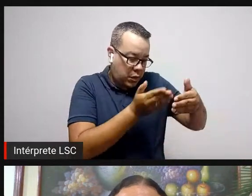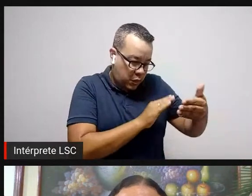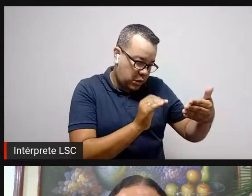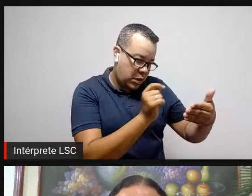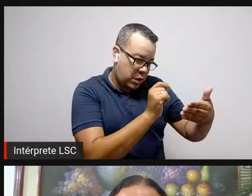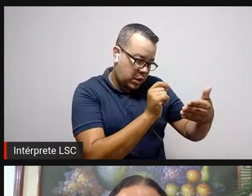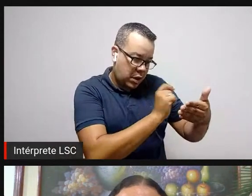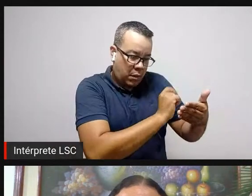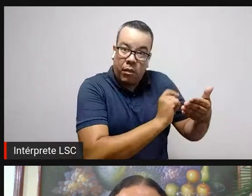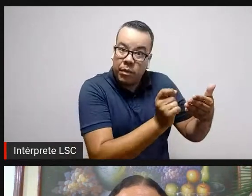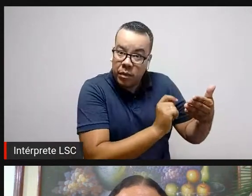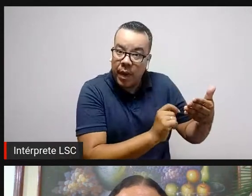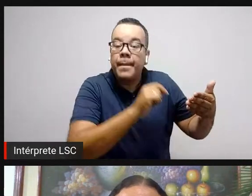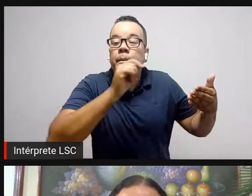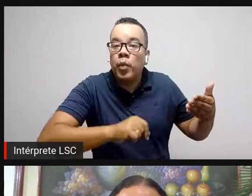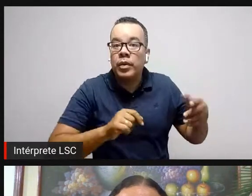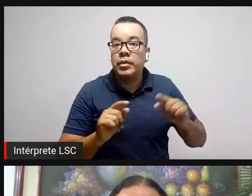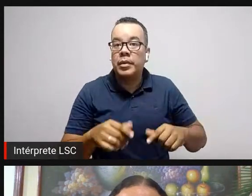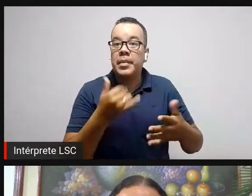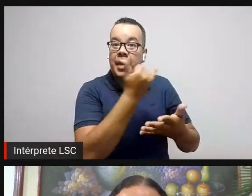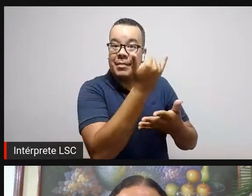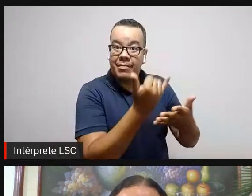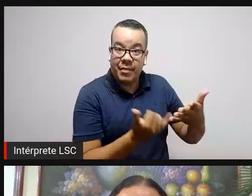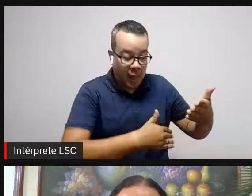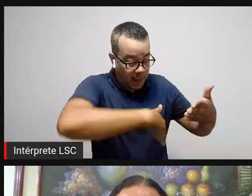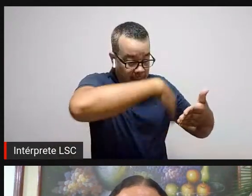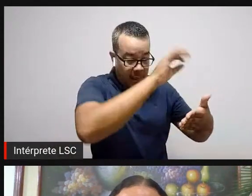pintar sobre él y también puedan escribir.